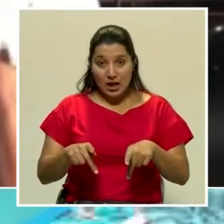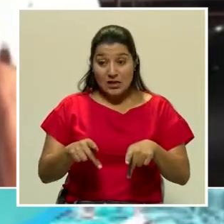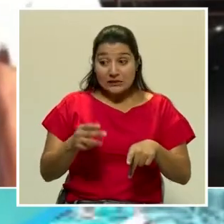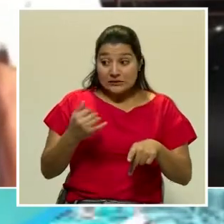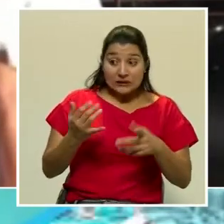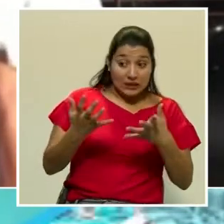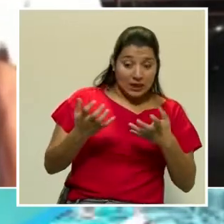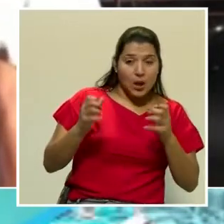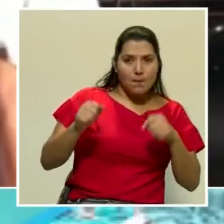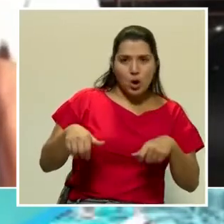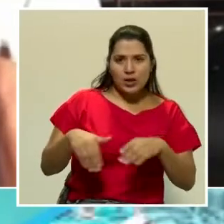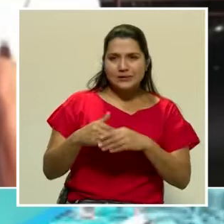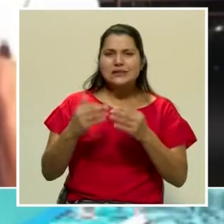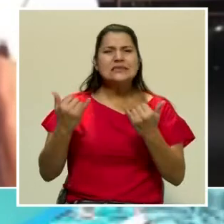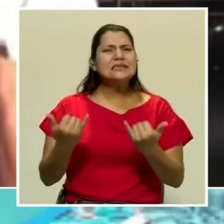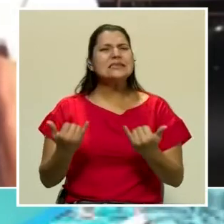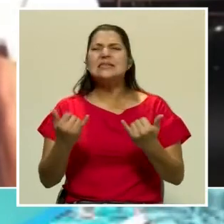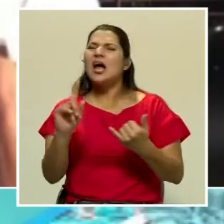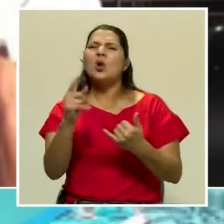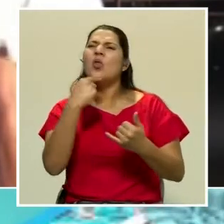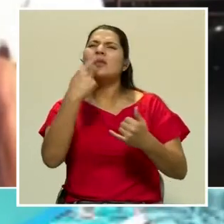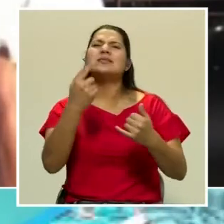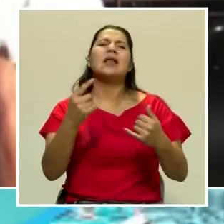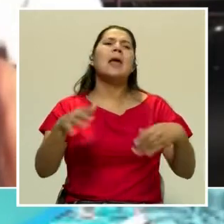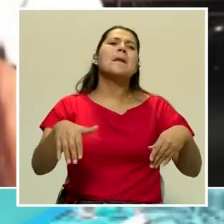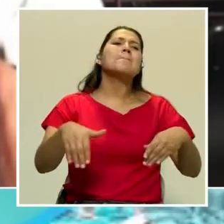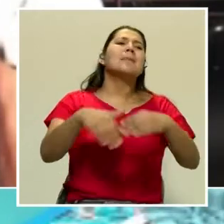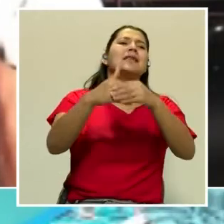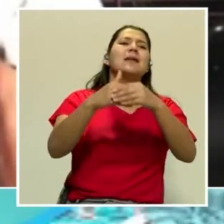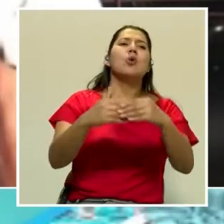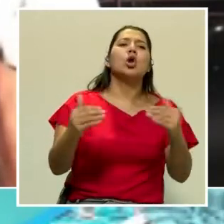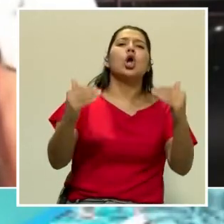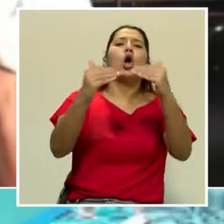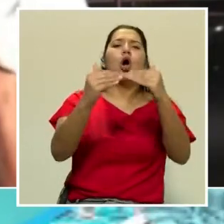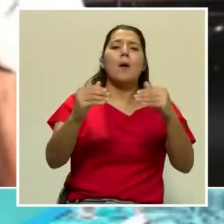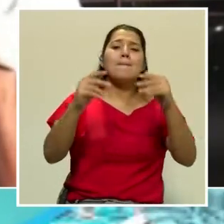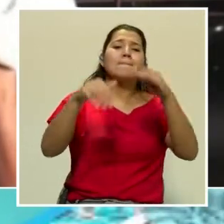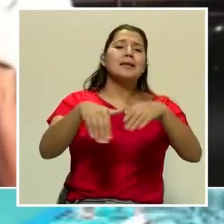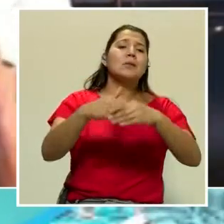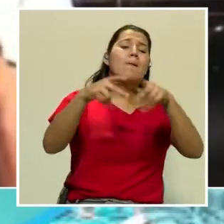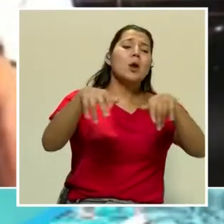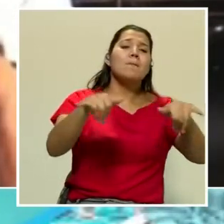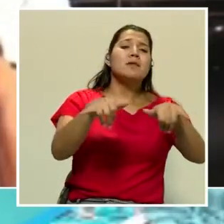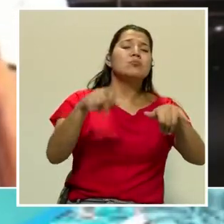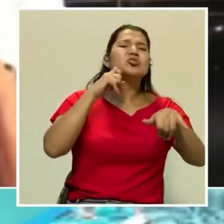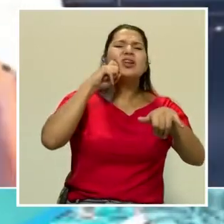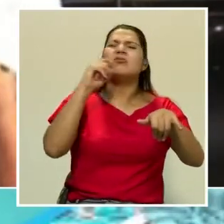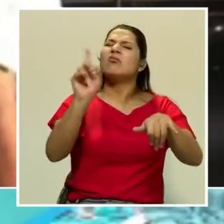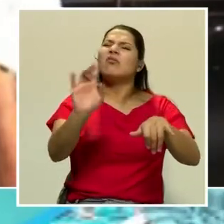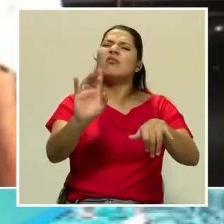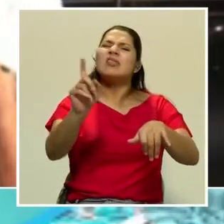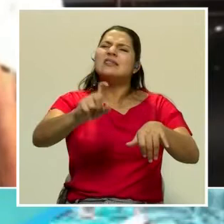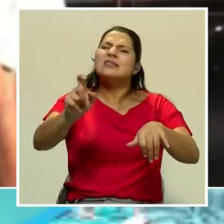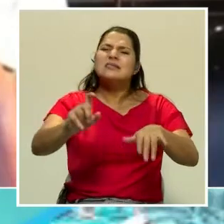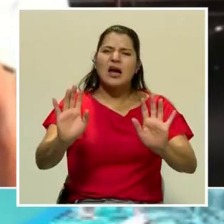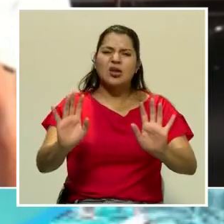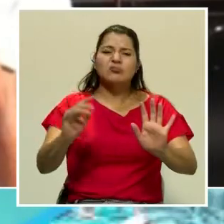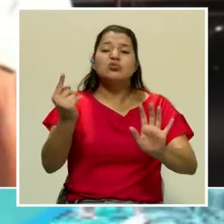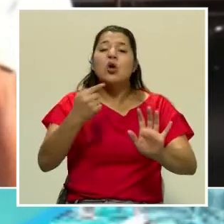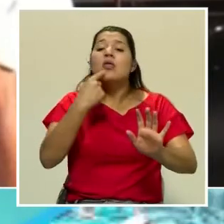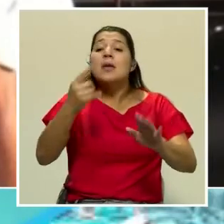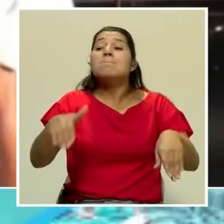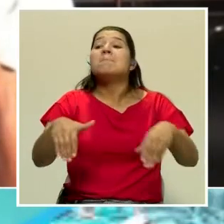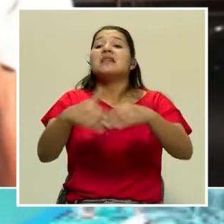casarse. Ya no se puede hablar de matrimonio igualitario ni de otro matrimonio. Ya se llama matrimonio porque es para todo el mundo igual. No hay ninguna diferencia